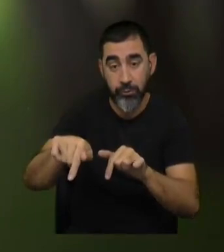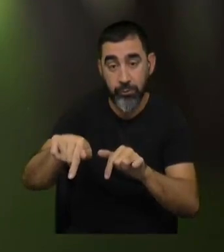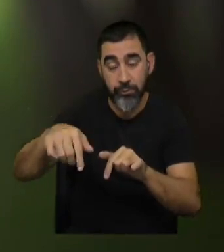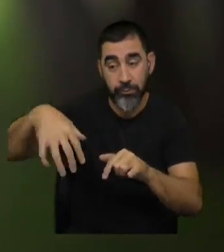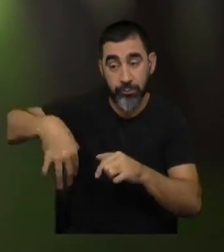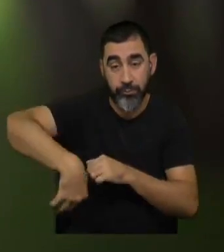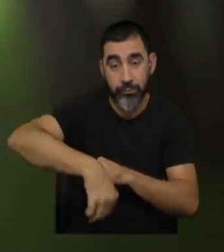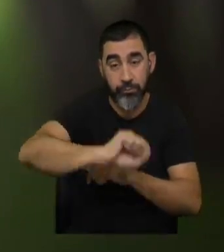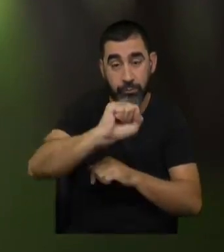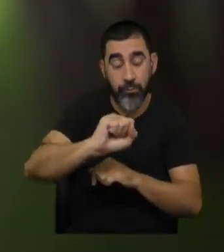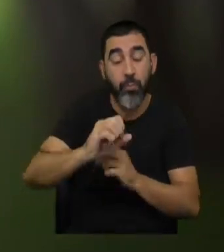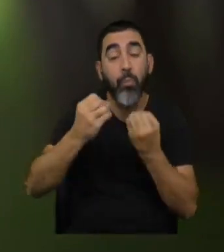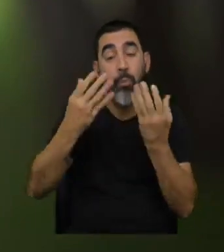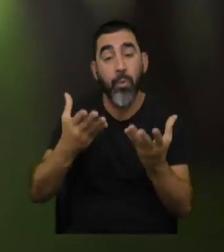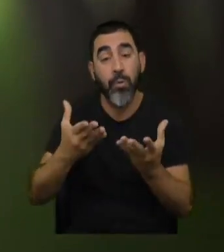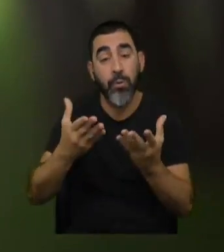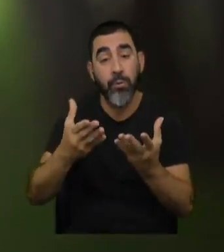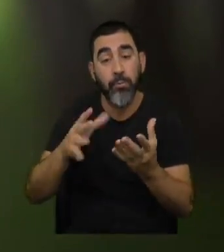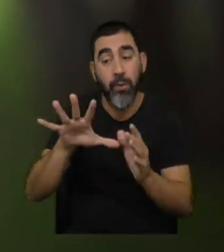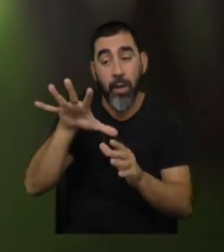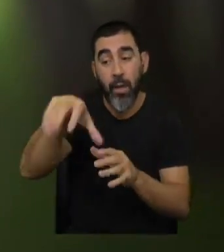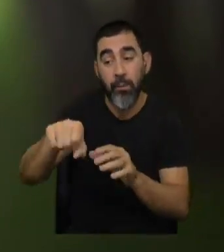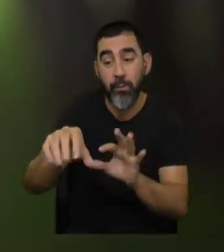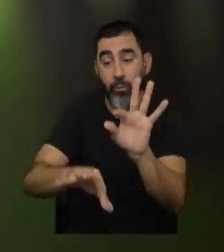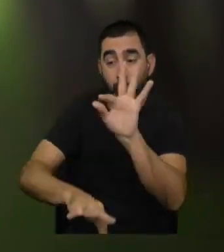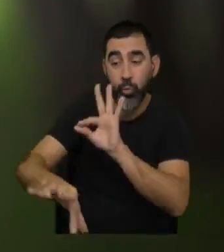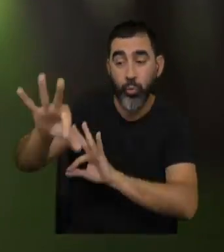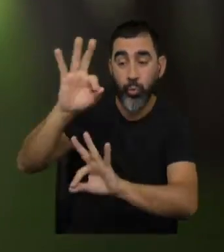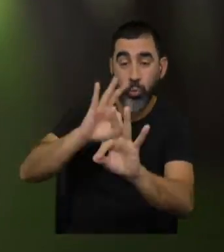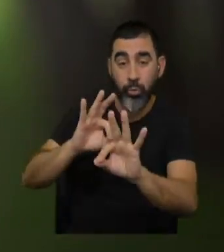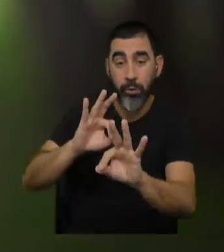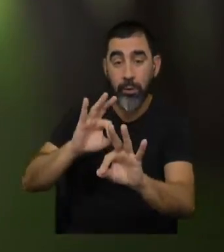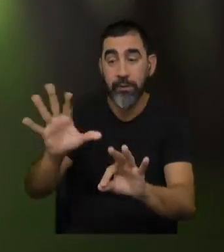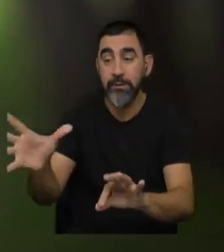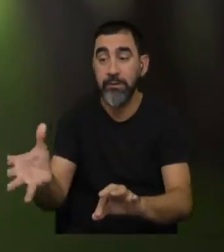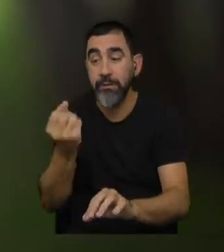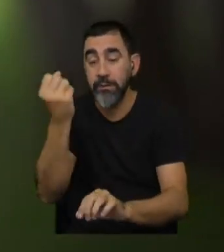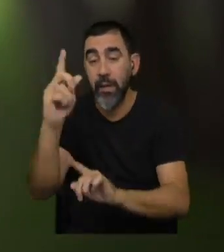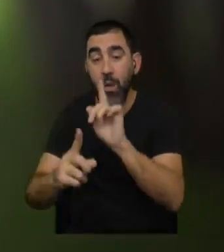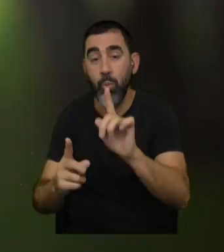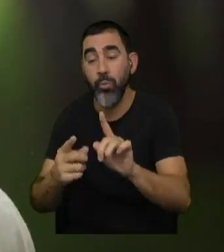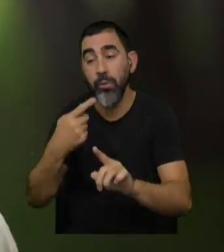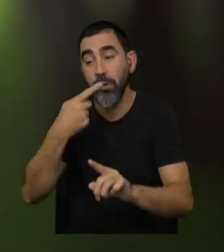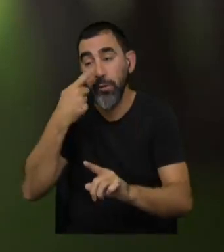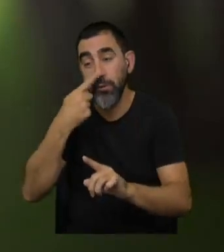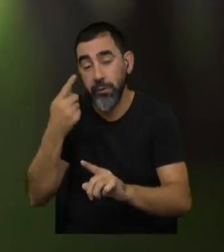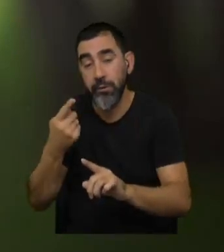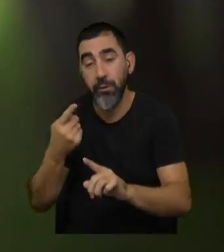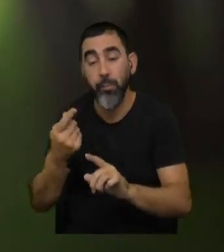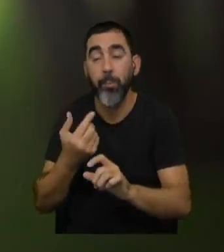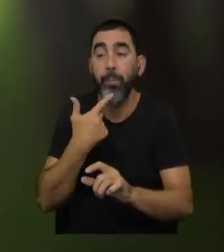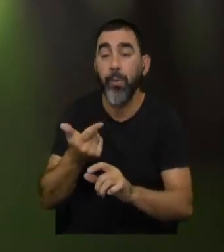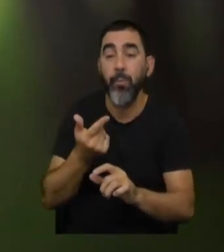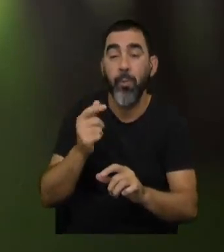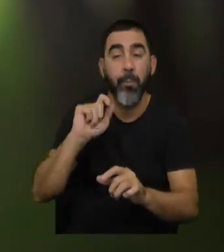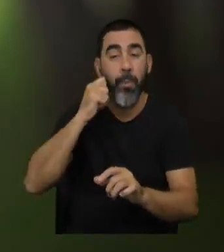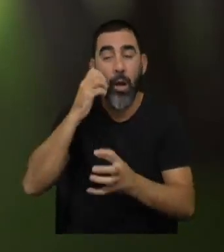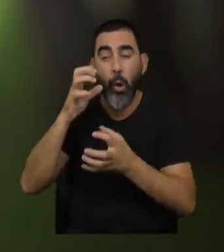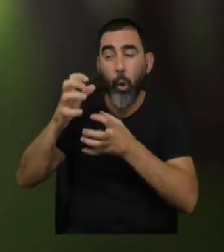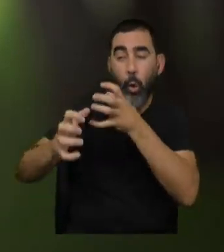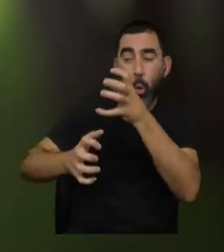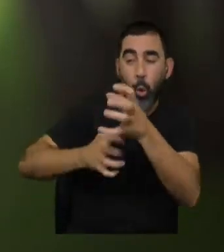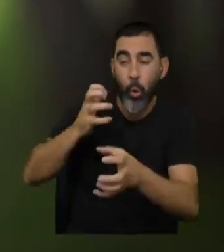tráfico, porque va a haber una captura que es selectiva, ¿no? Se van a sacar ejemplares que sean de interés, ejemplares que sean los más